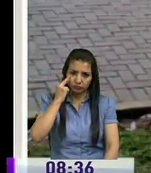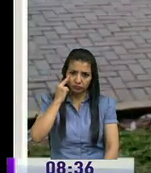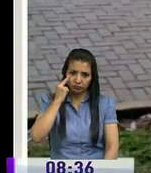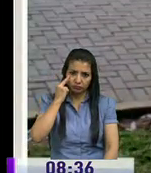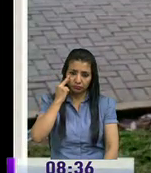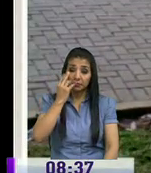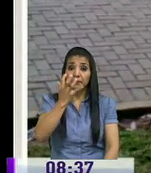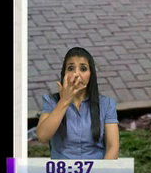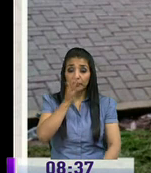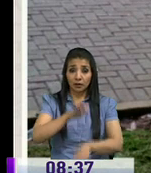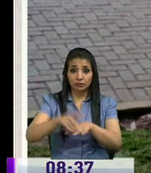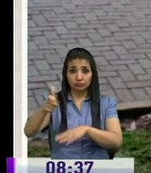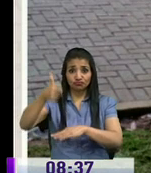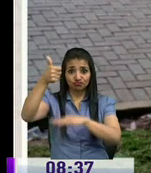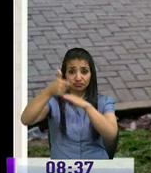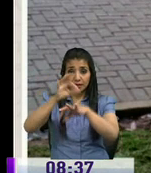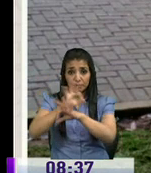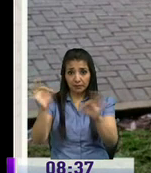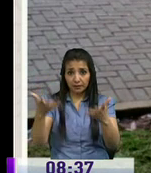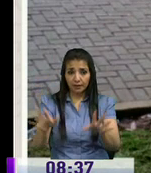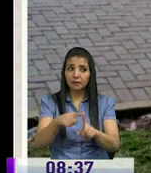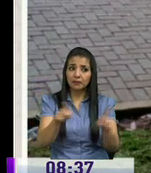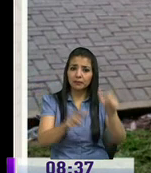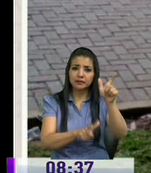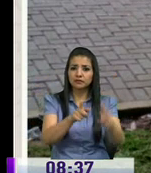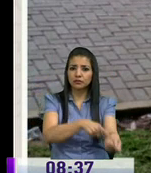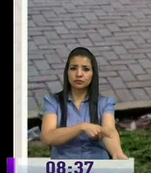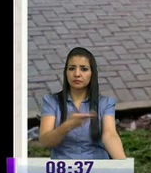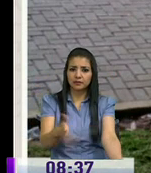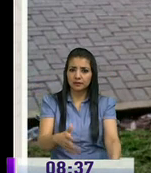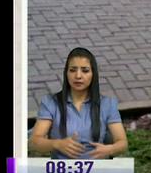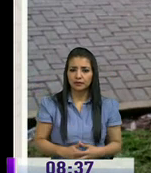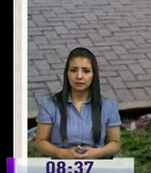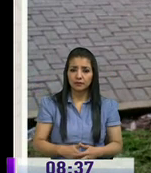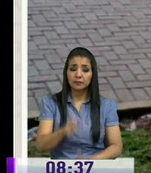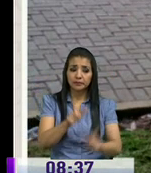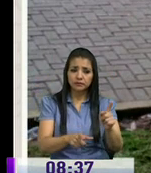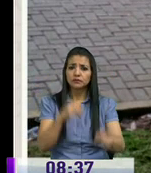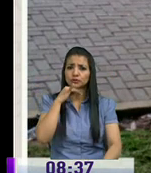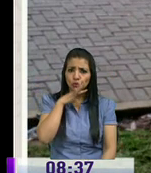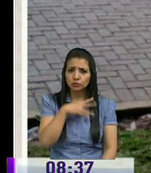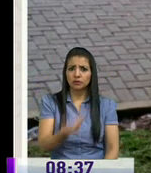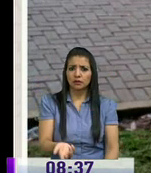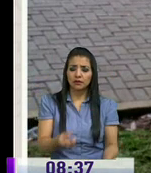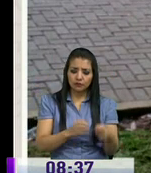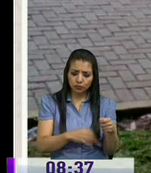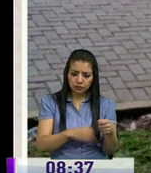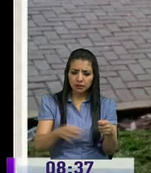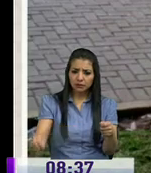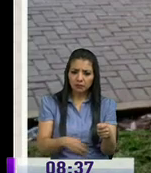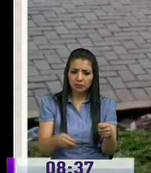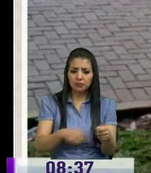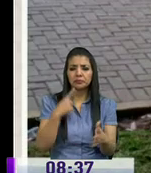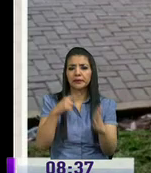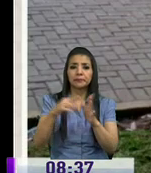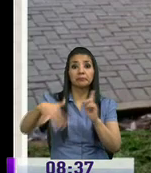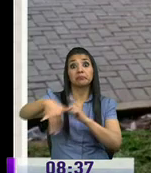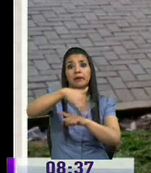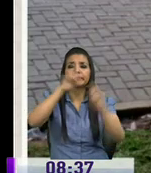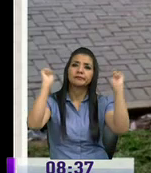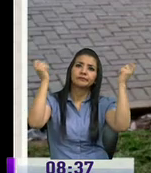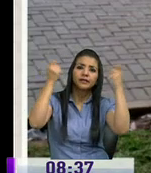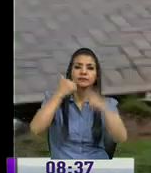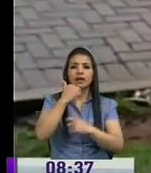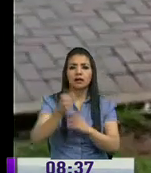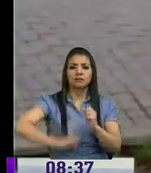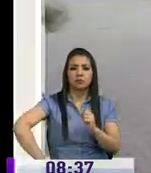indignante. Nosotros no tenemos costumbres, ensuciamos. Lleven unas funditas si van a estar en un parque, en una zona